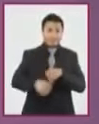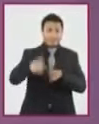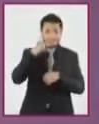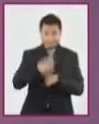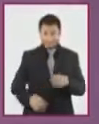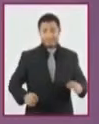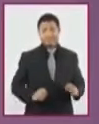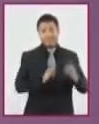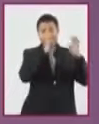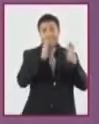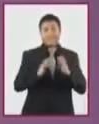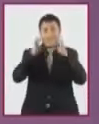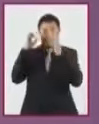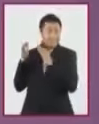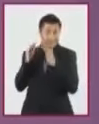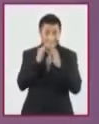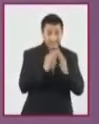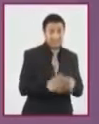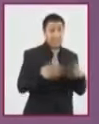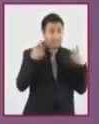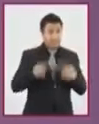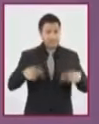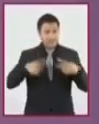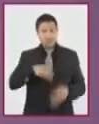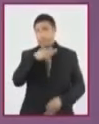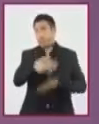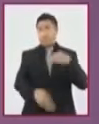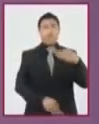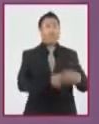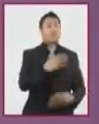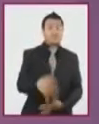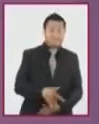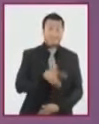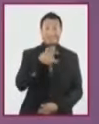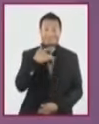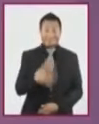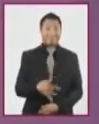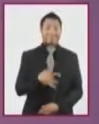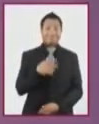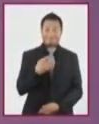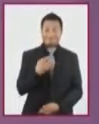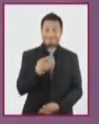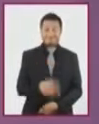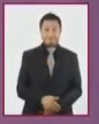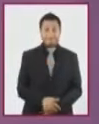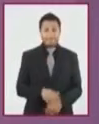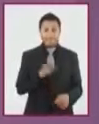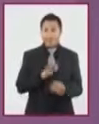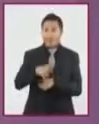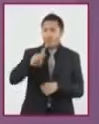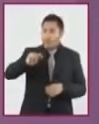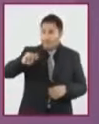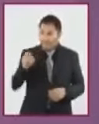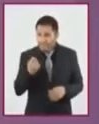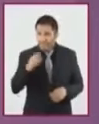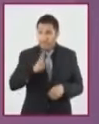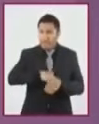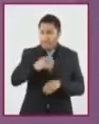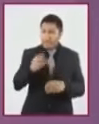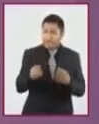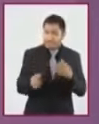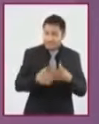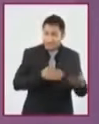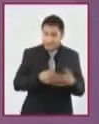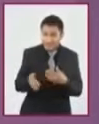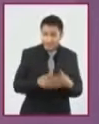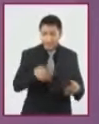las construcciones, y la gente absolutamente toda la siente. ¿Cuál es la tecnología más reciente para la detección de sismos?